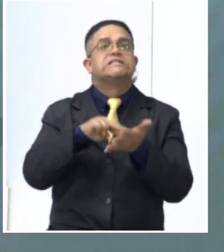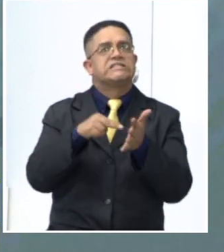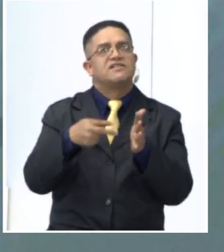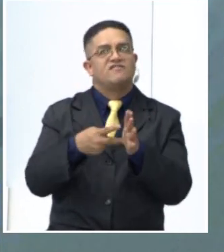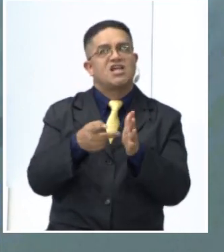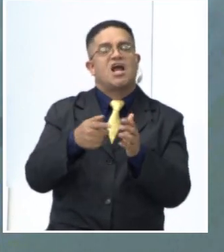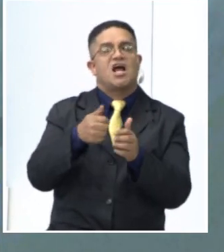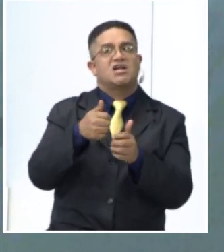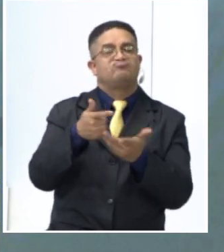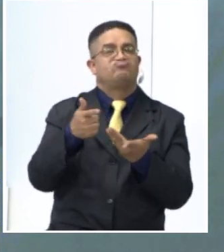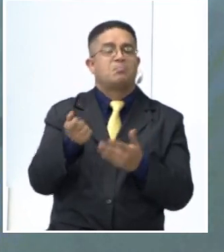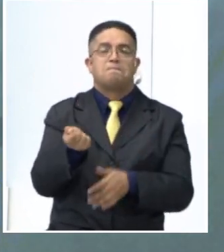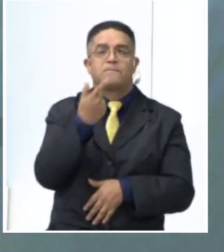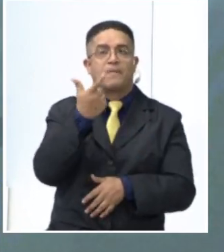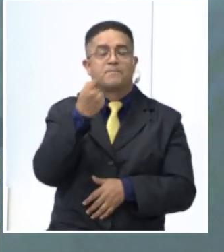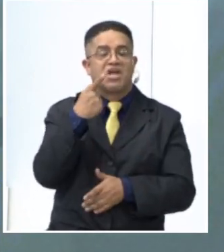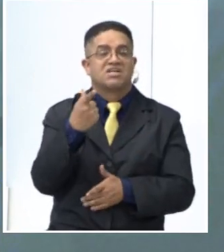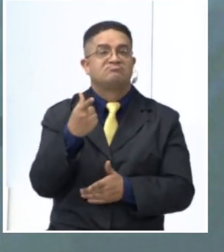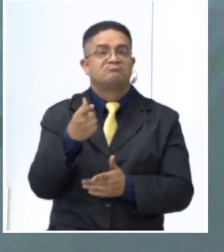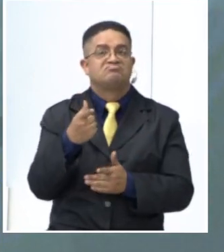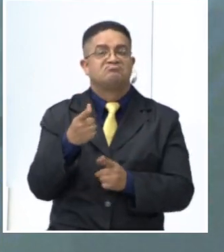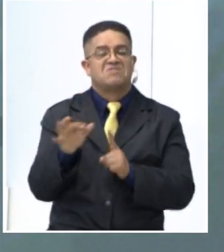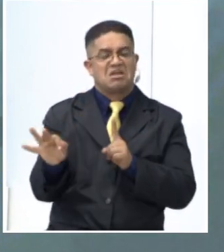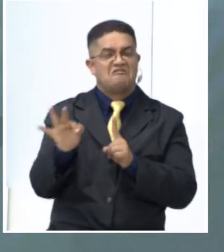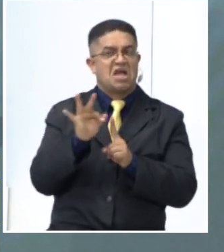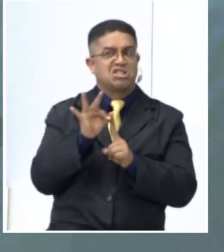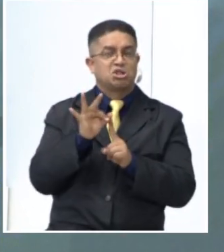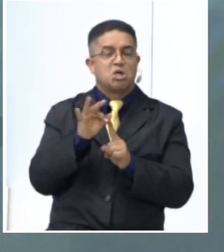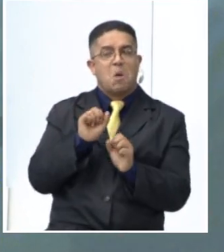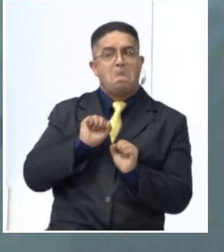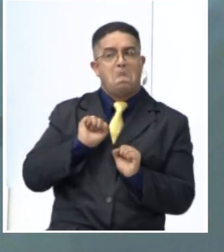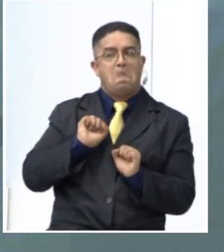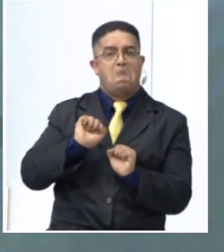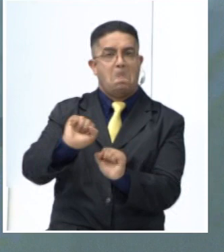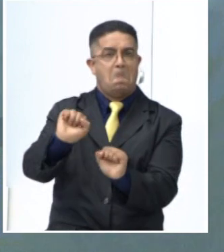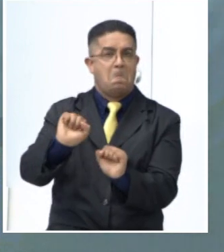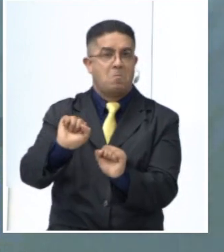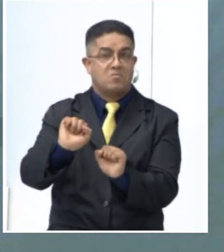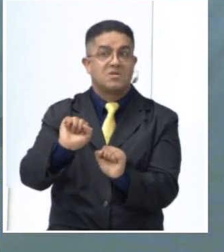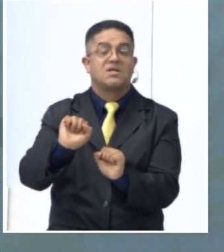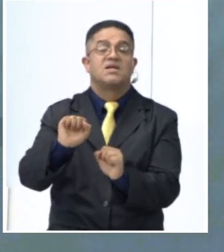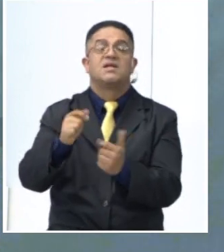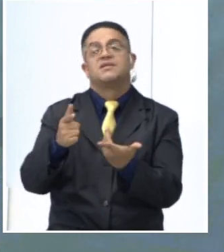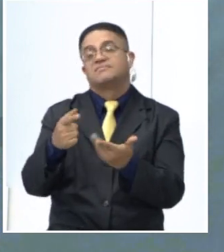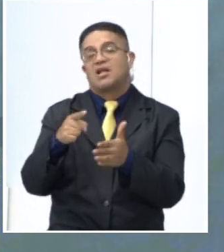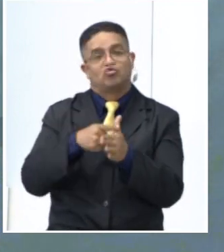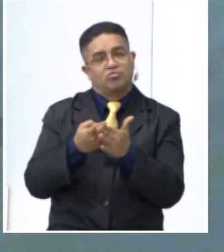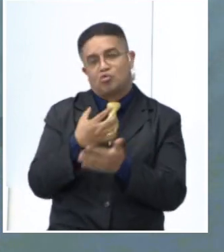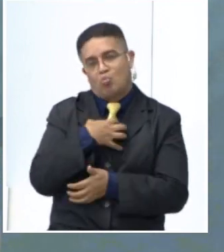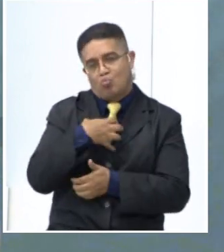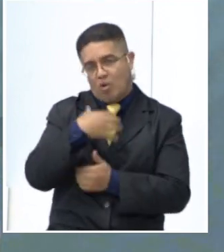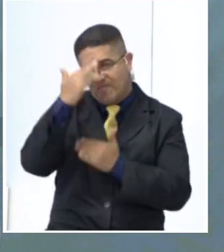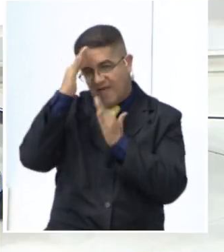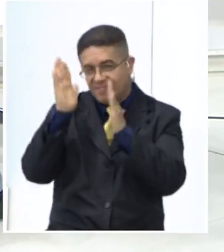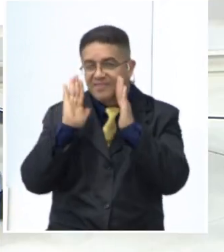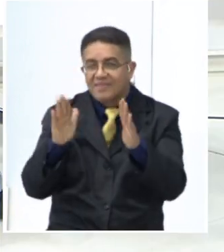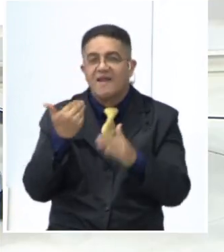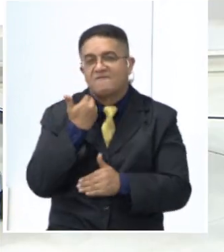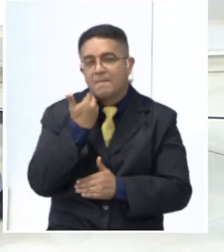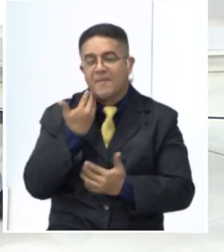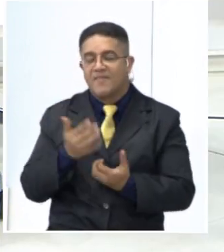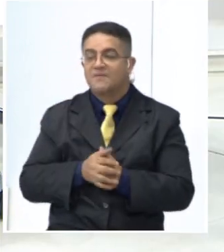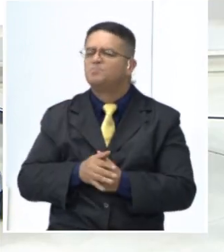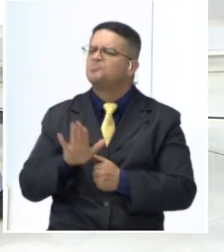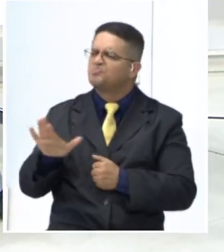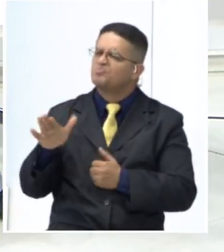los cuales tenemos muy o menos instrumentos o herramientas para poder atender esa afección. ¿Qué